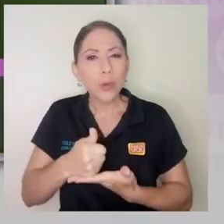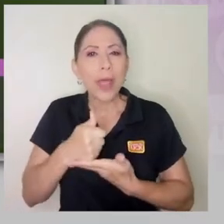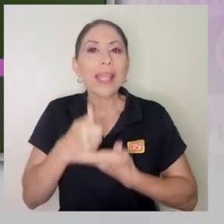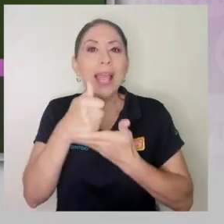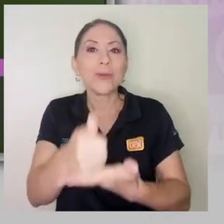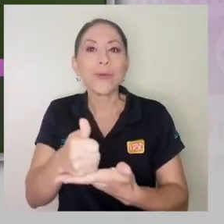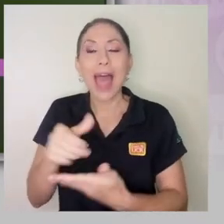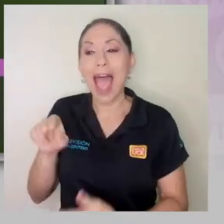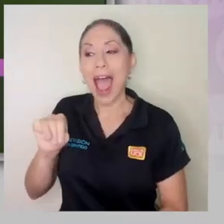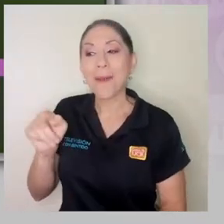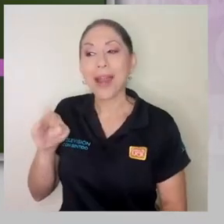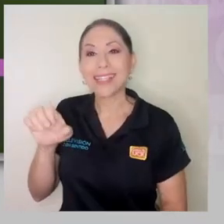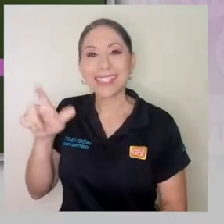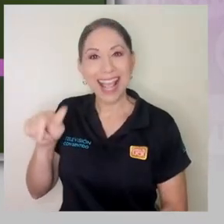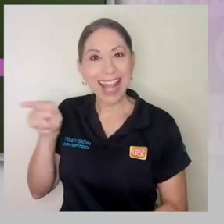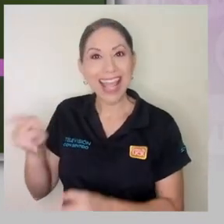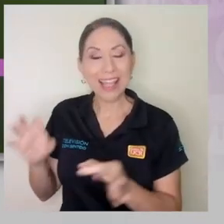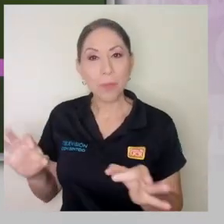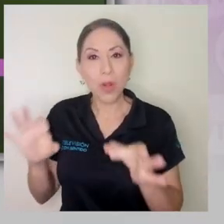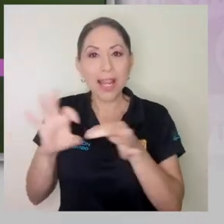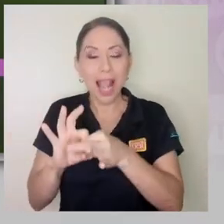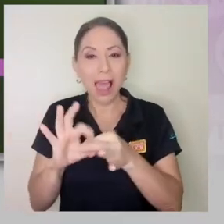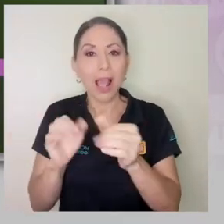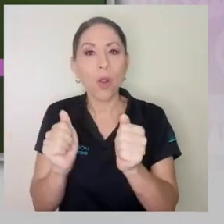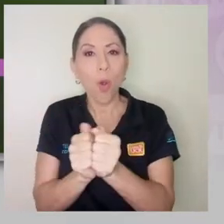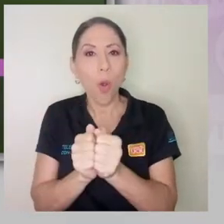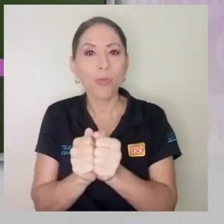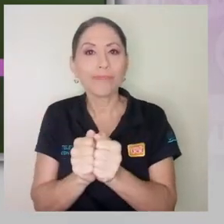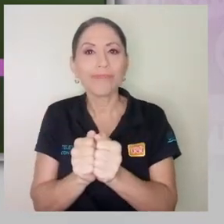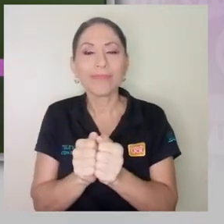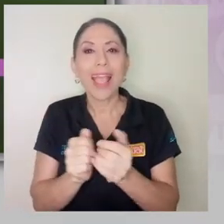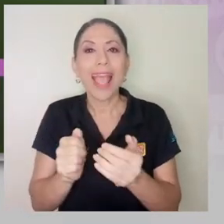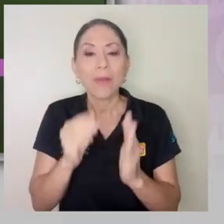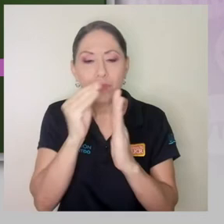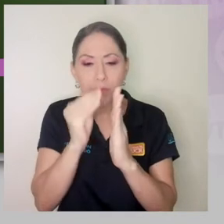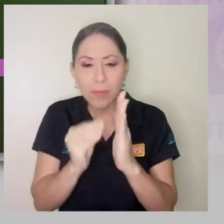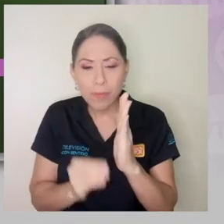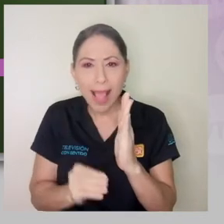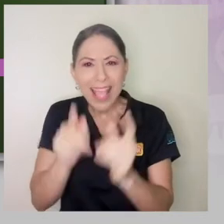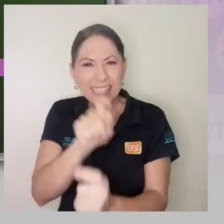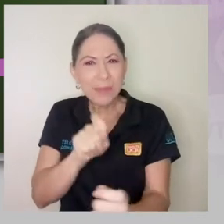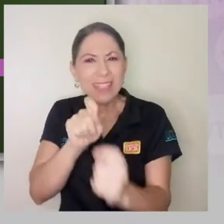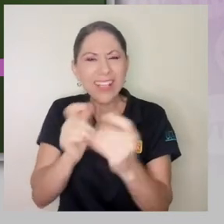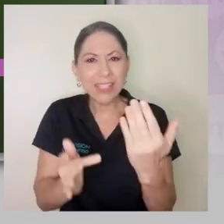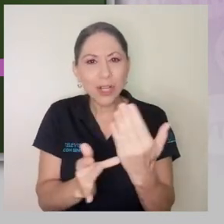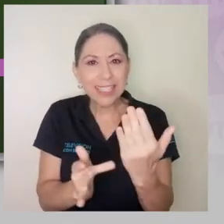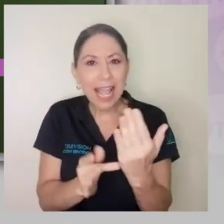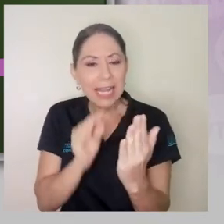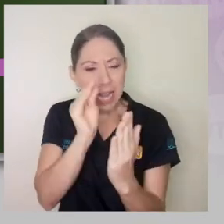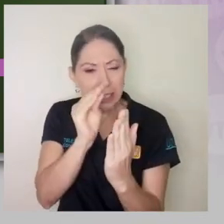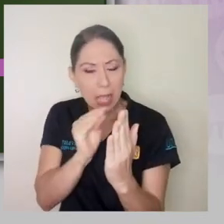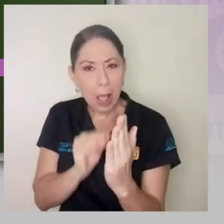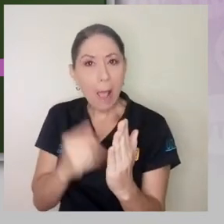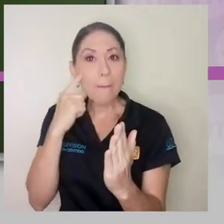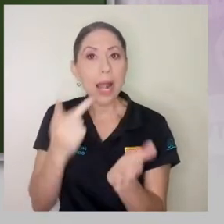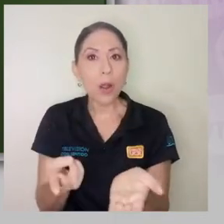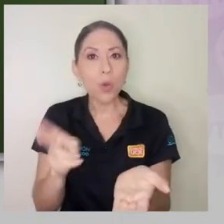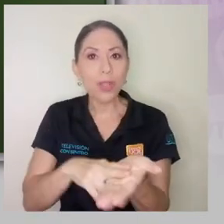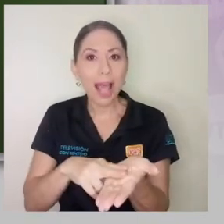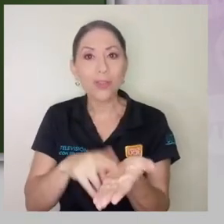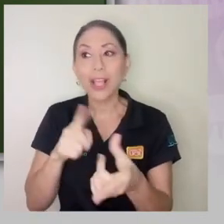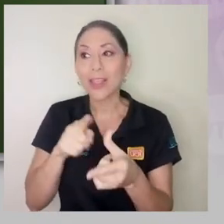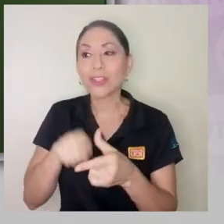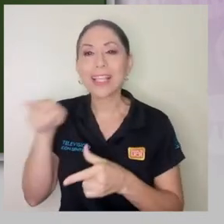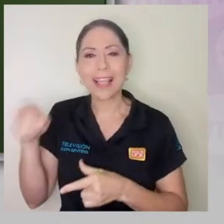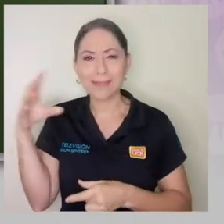que está muy ligada con la parte de montar especificaciones técnicas para los contratos y eso. Le ayuda mucho en ver si los tamaños de